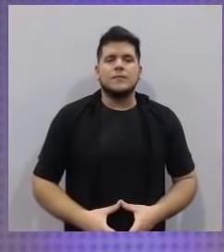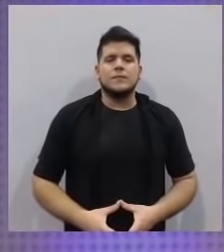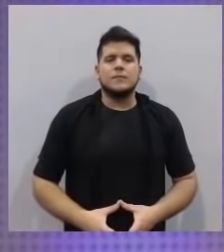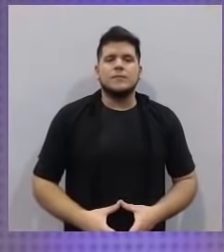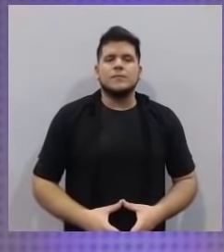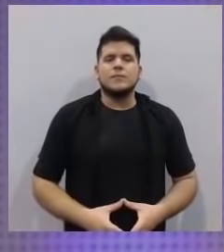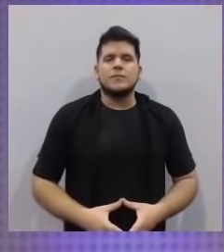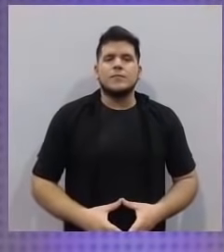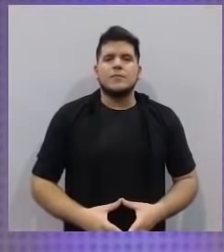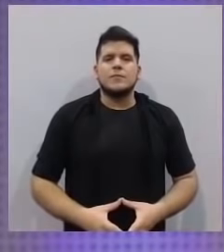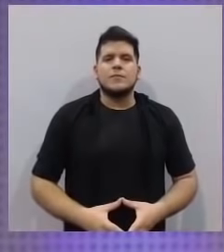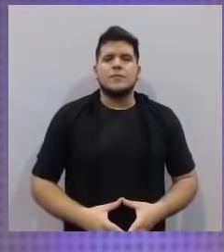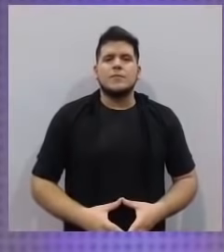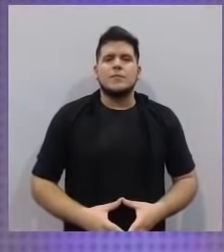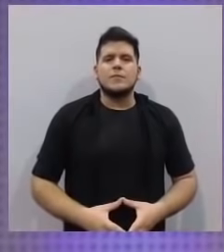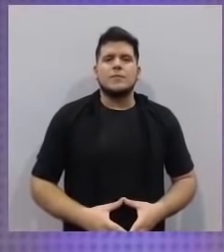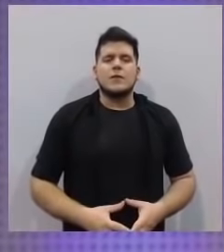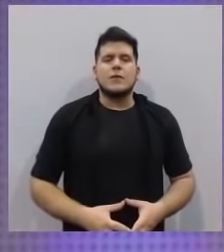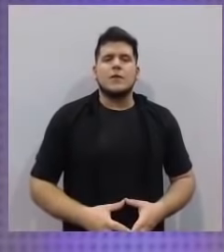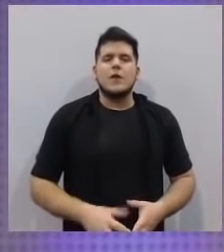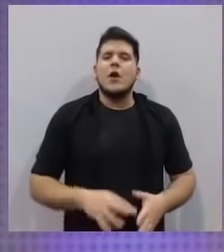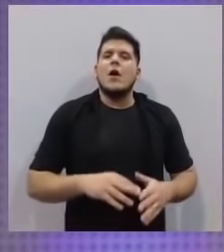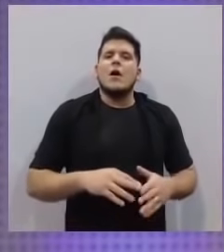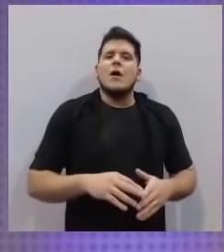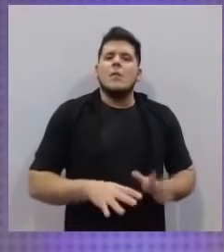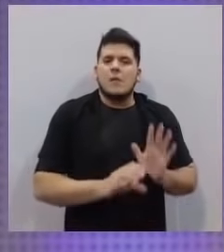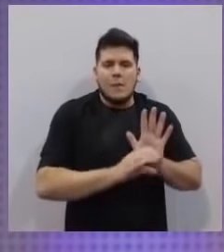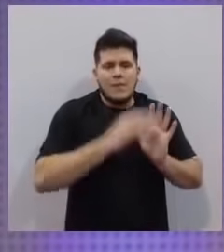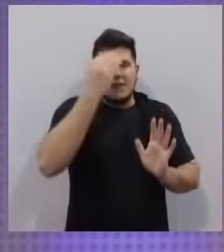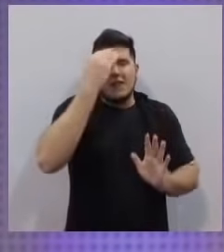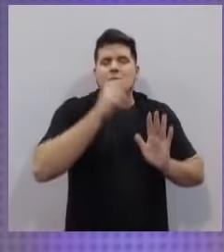y dice el verso 31 del capítulo 15